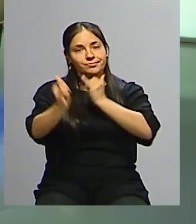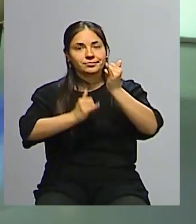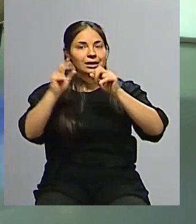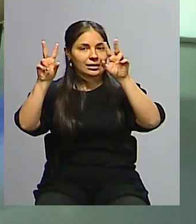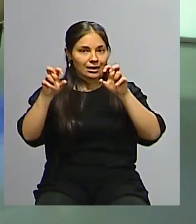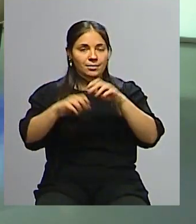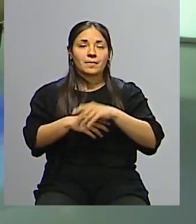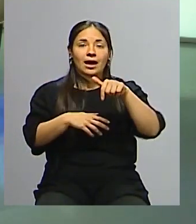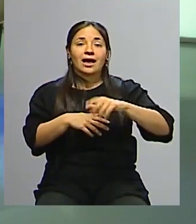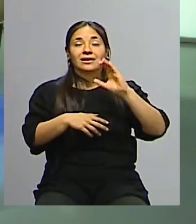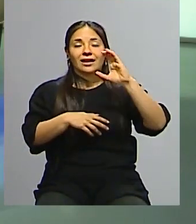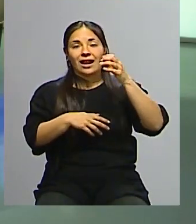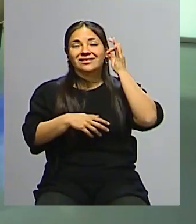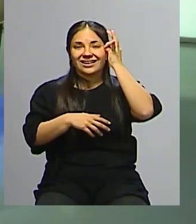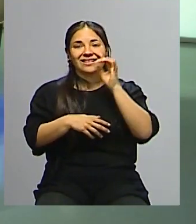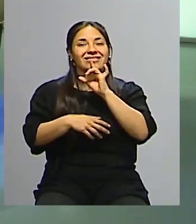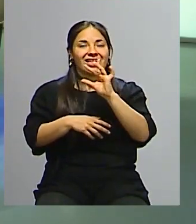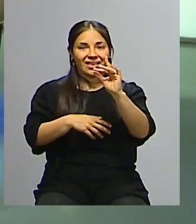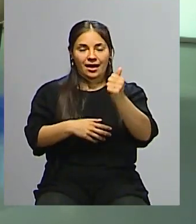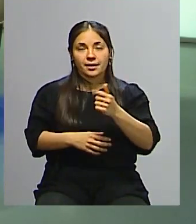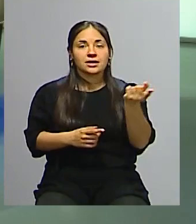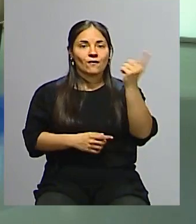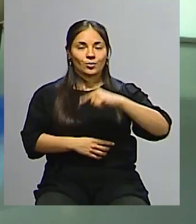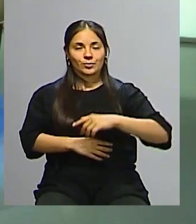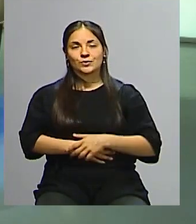esto. Estamos en el 30 de la TDA, ya volvemos.